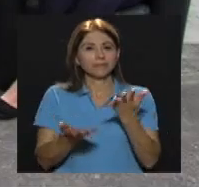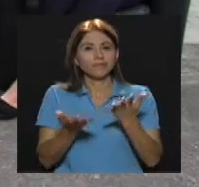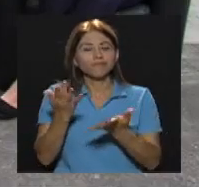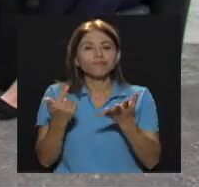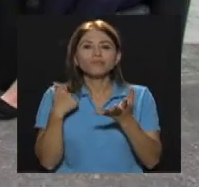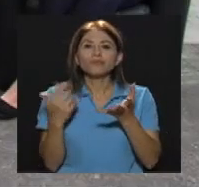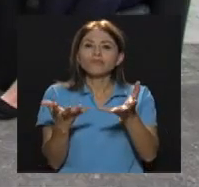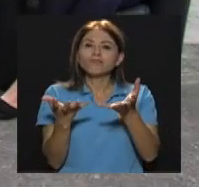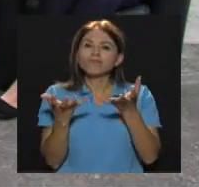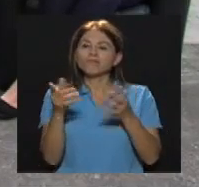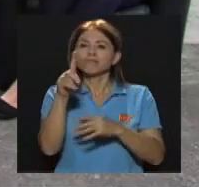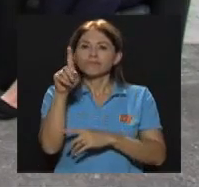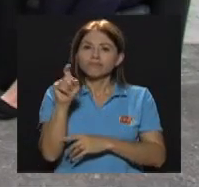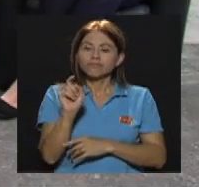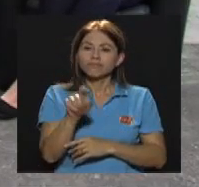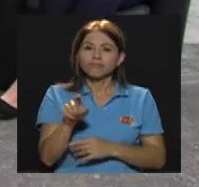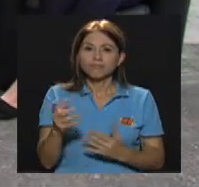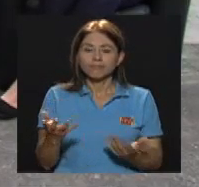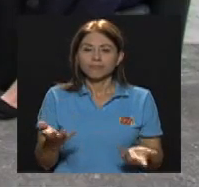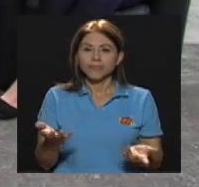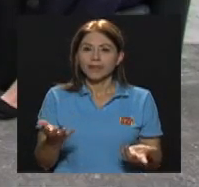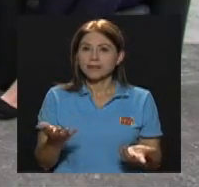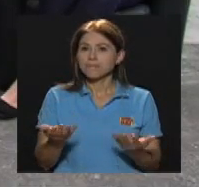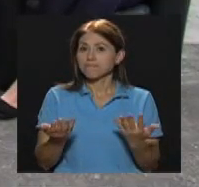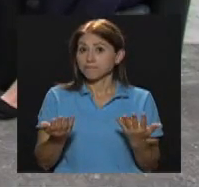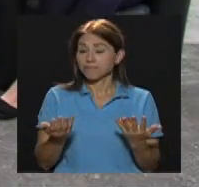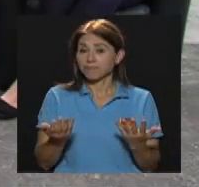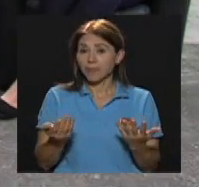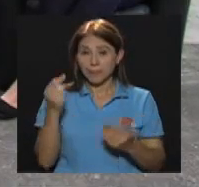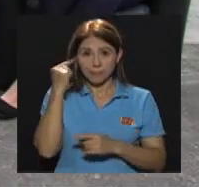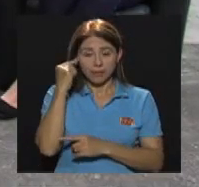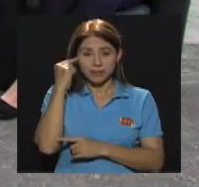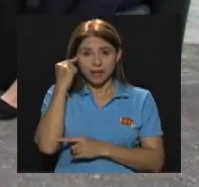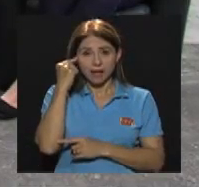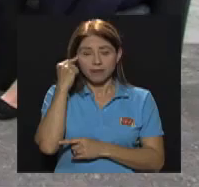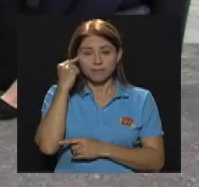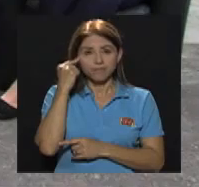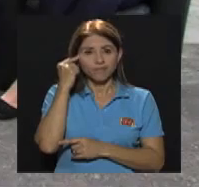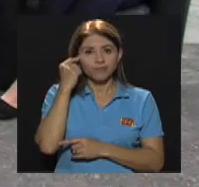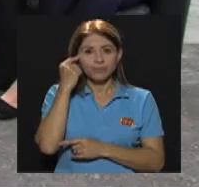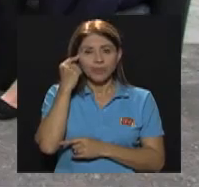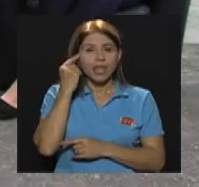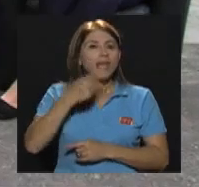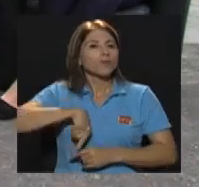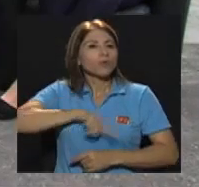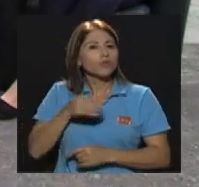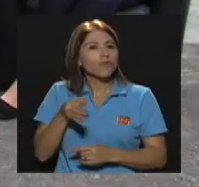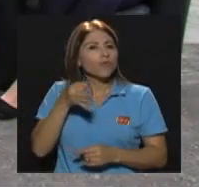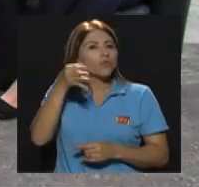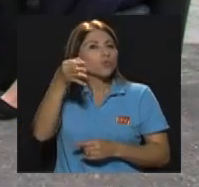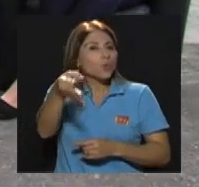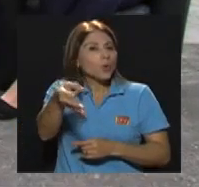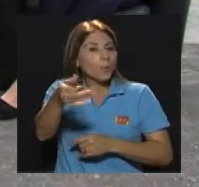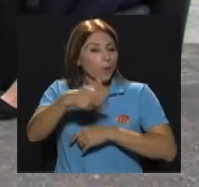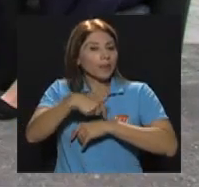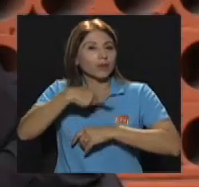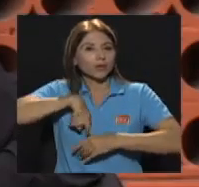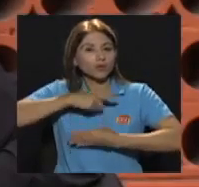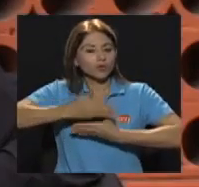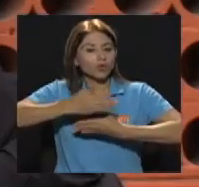comenzar preguntándole qué tan importante es pensar en nuestro futuro a la hora de construir una